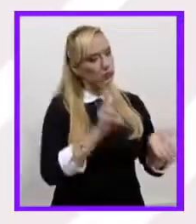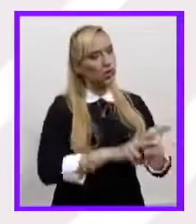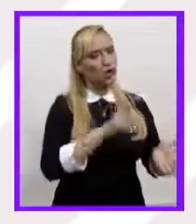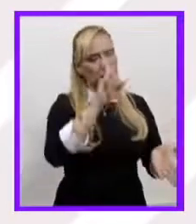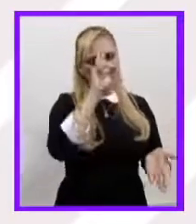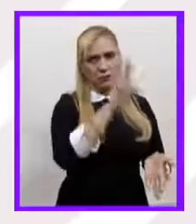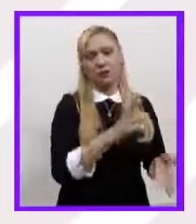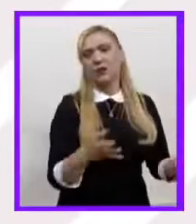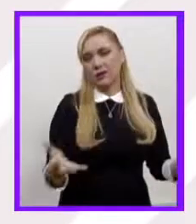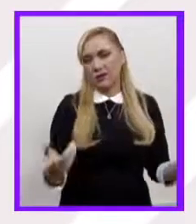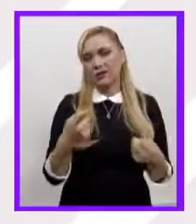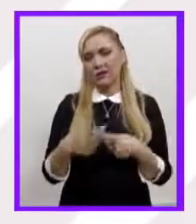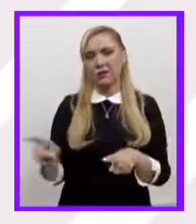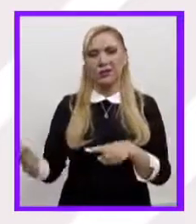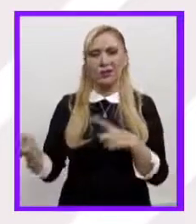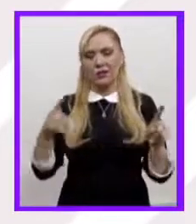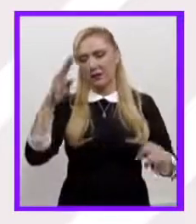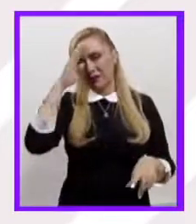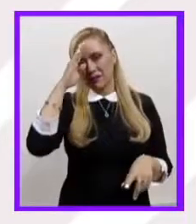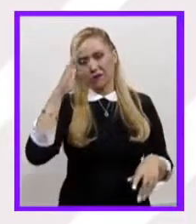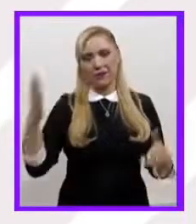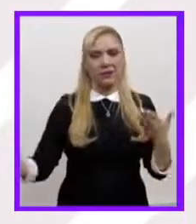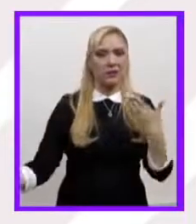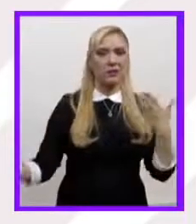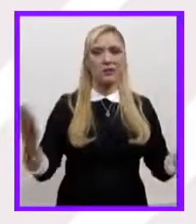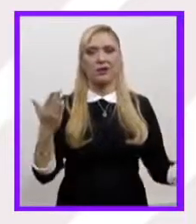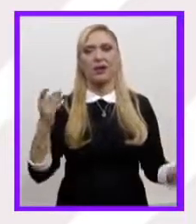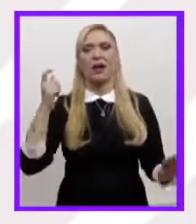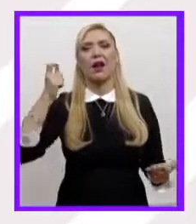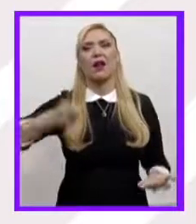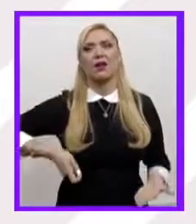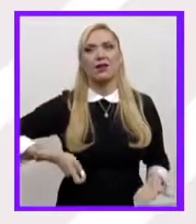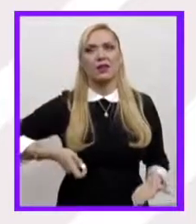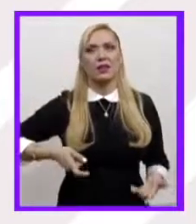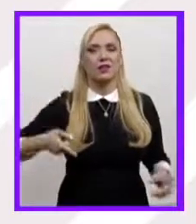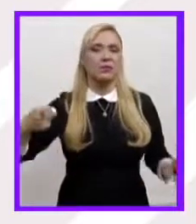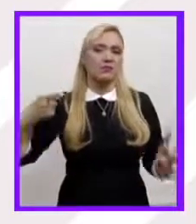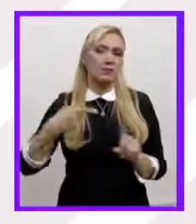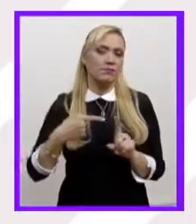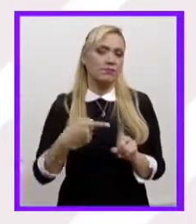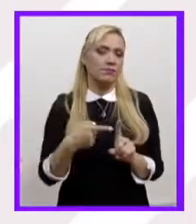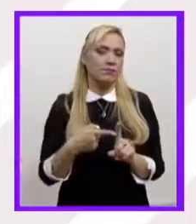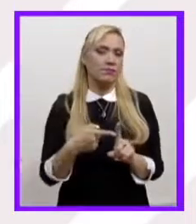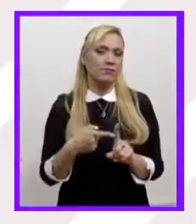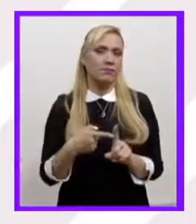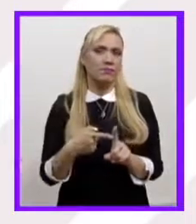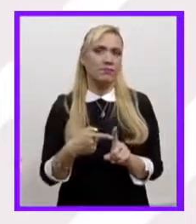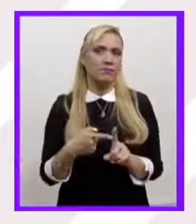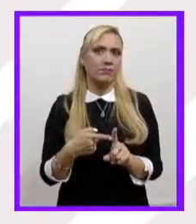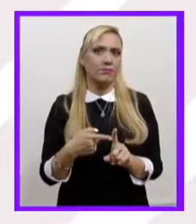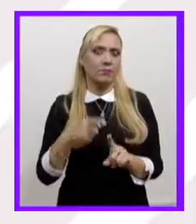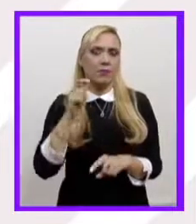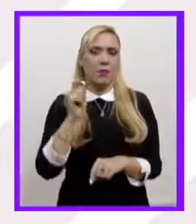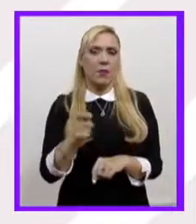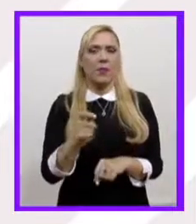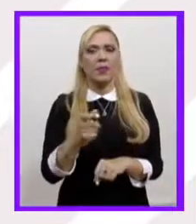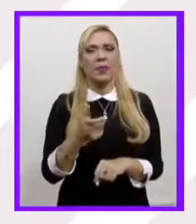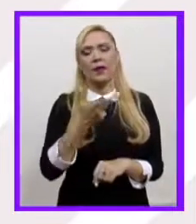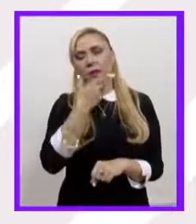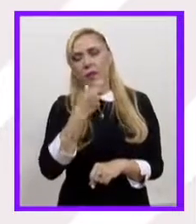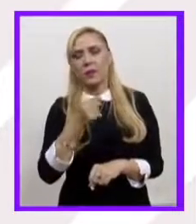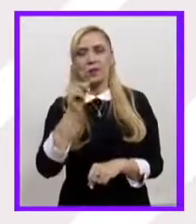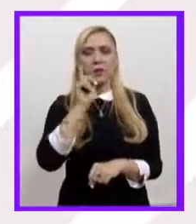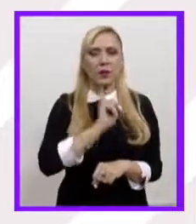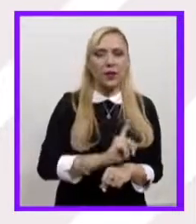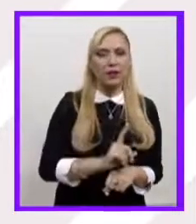estas posiciones de poder diferenciadas que tienen que ver principalmente, pero no solo, con el sexo, el